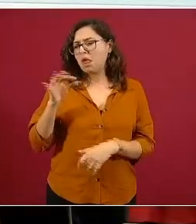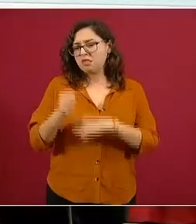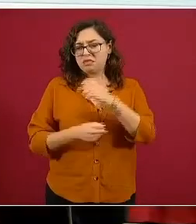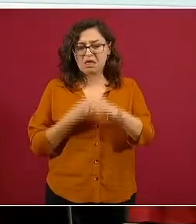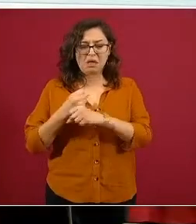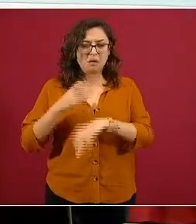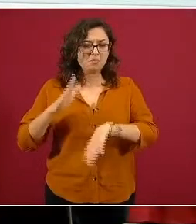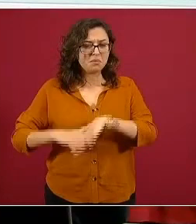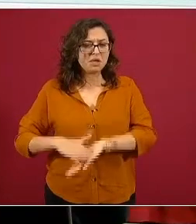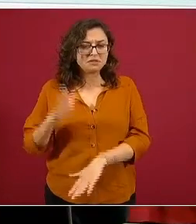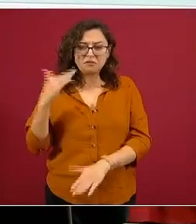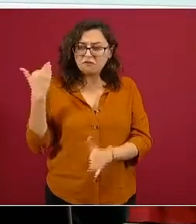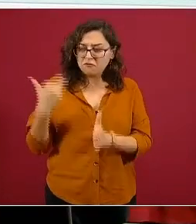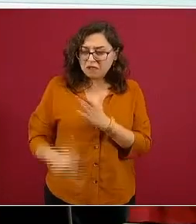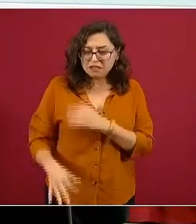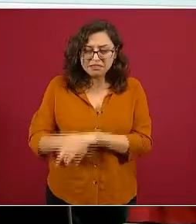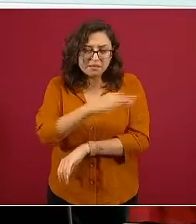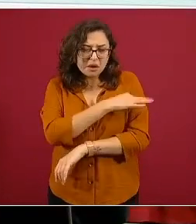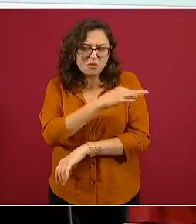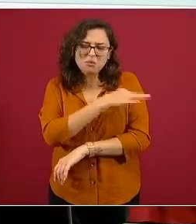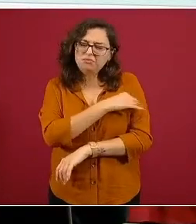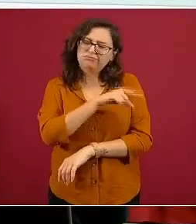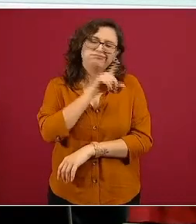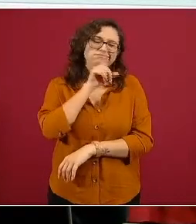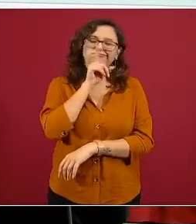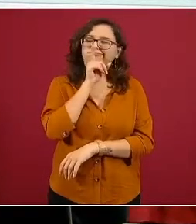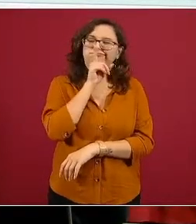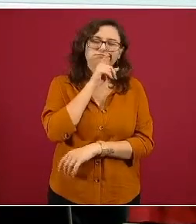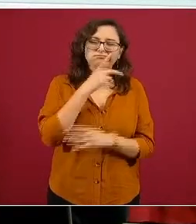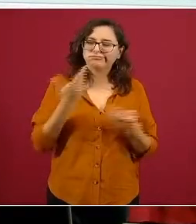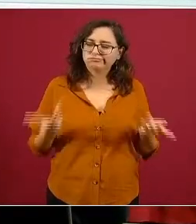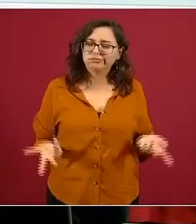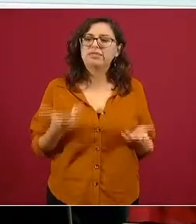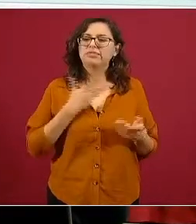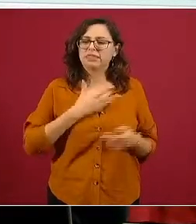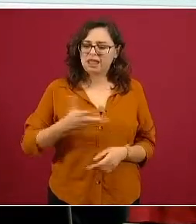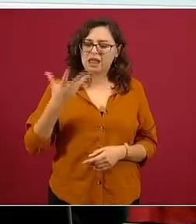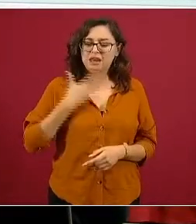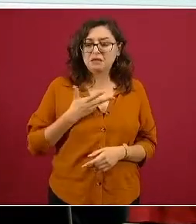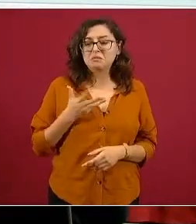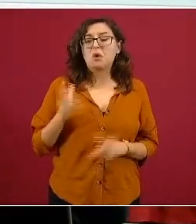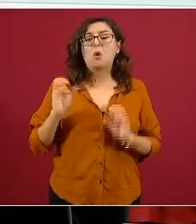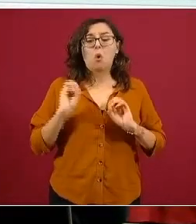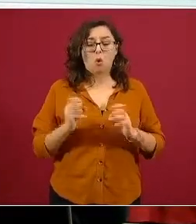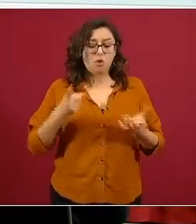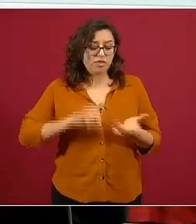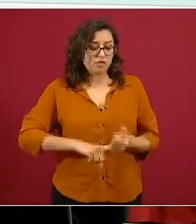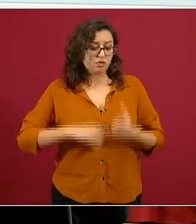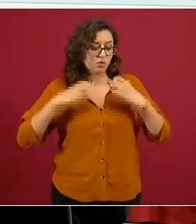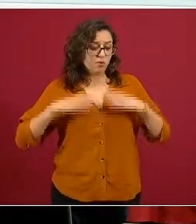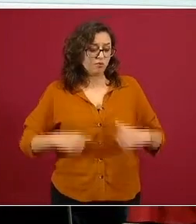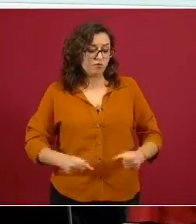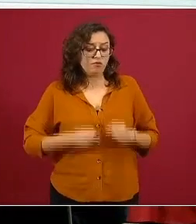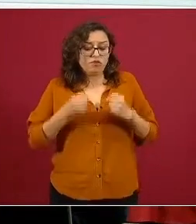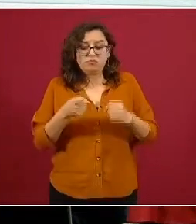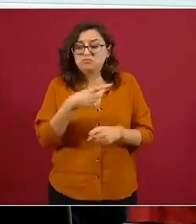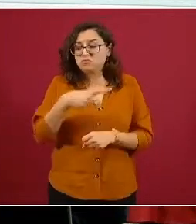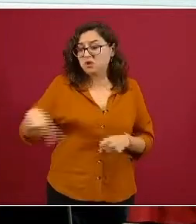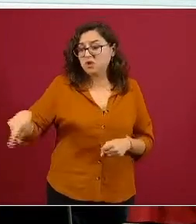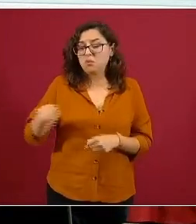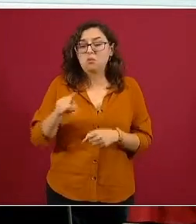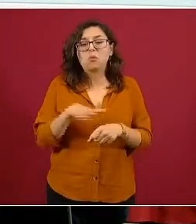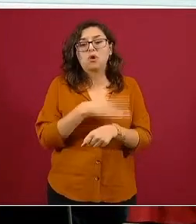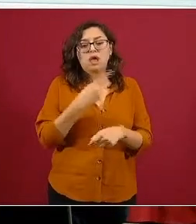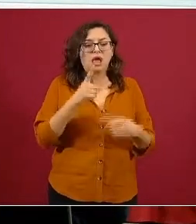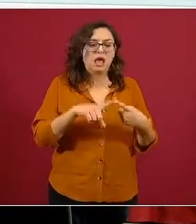no tenga anticuerpos es muy baja. Por eso es que a esas personas o le dio la enfermedad o ya se vacunó y entonces no